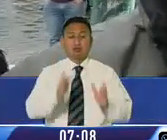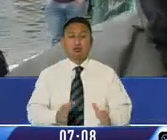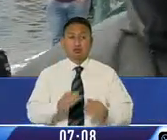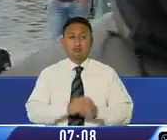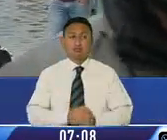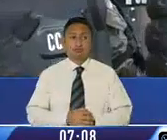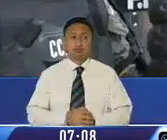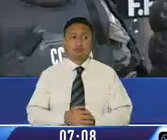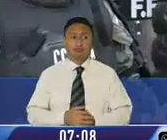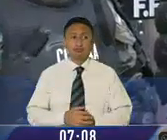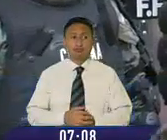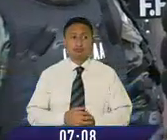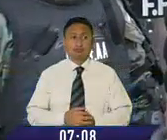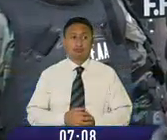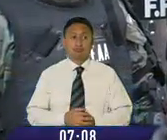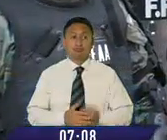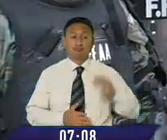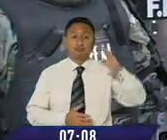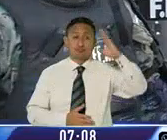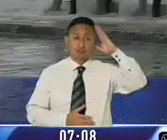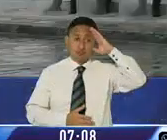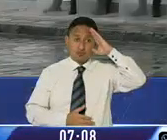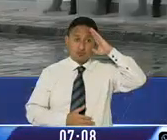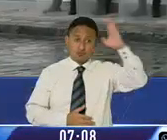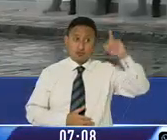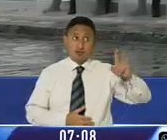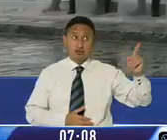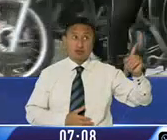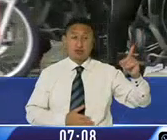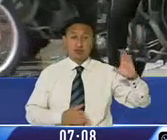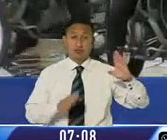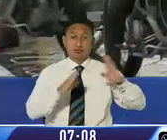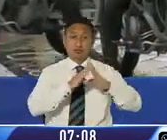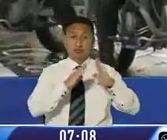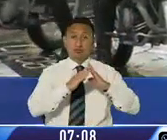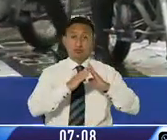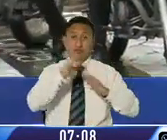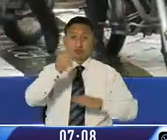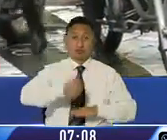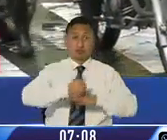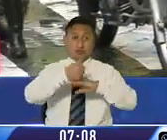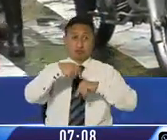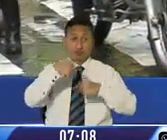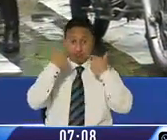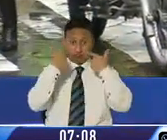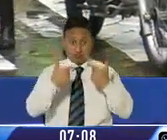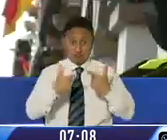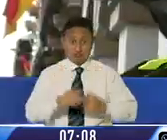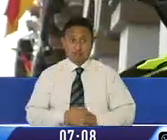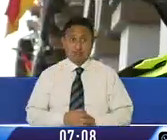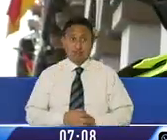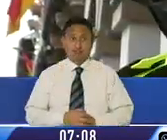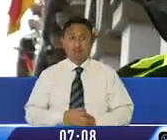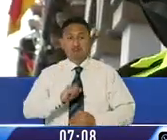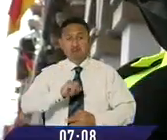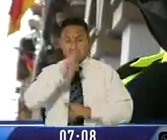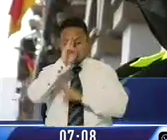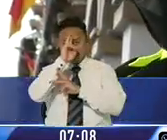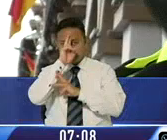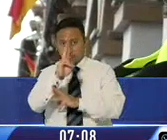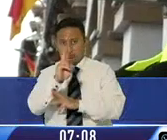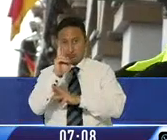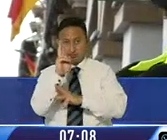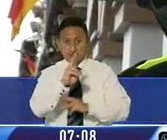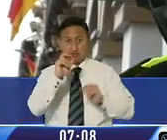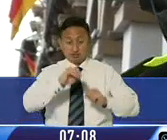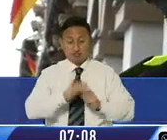vivir con dignidad. La policía resguardó los edificios gubernamentales y vigiló el recorrido de la marcha. Ha habido respeto mutuo y eso es algo